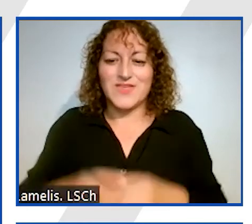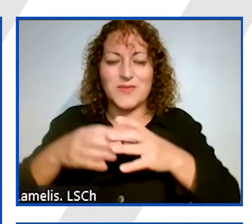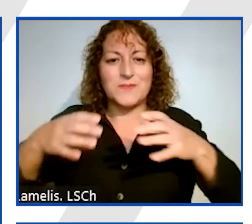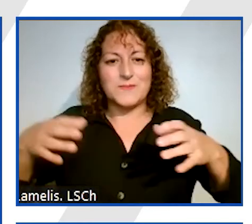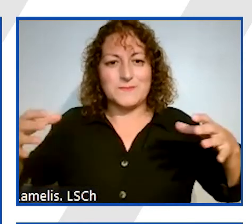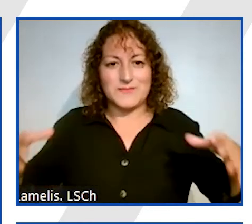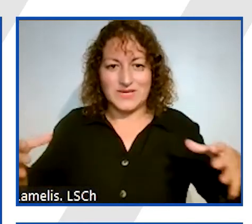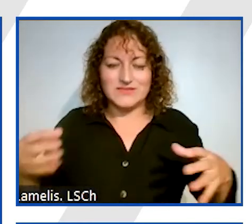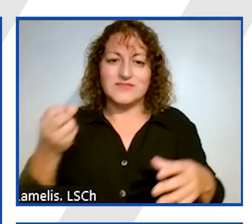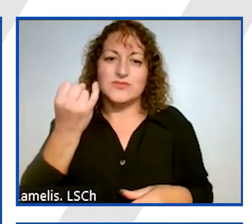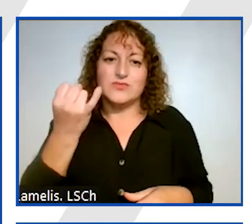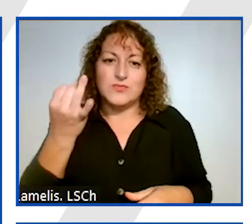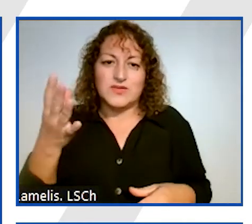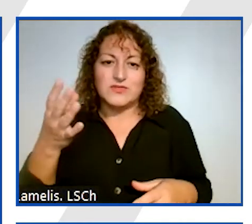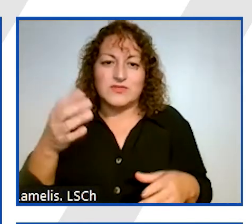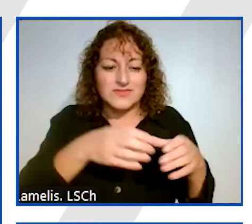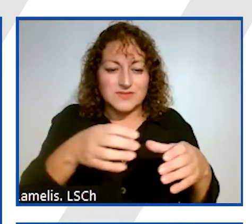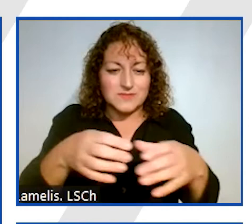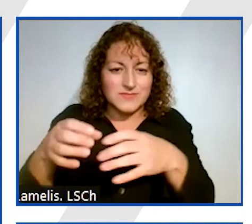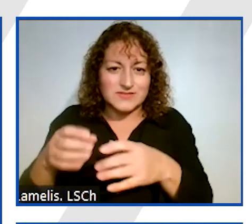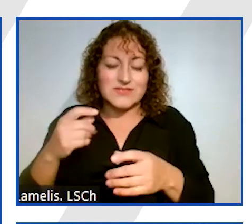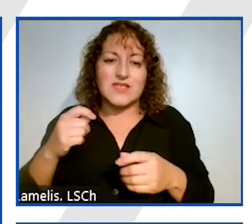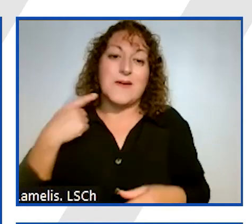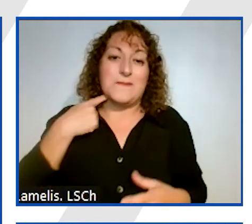Aumentamos el número de especies que estaban en categoría de amenaza.